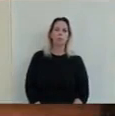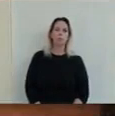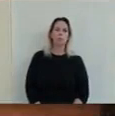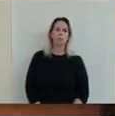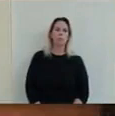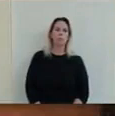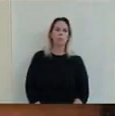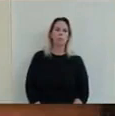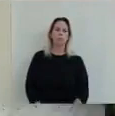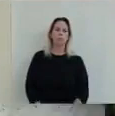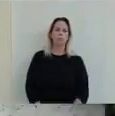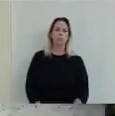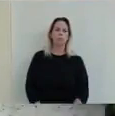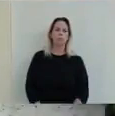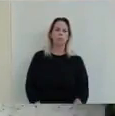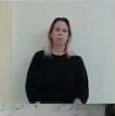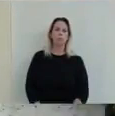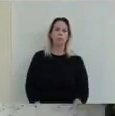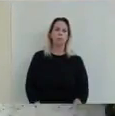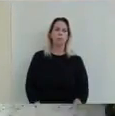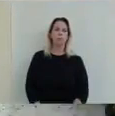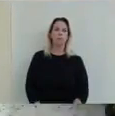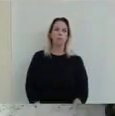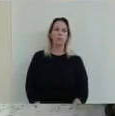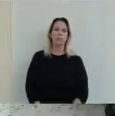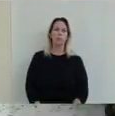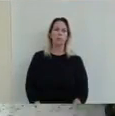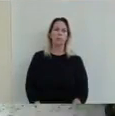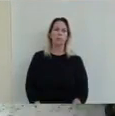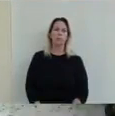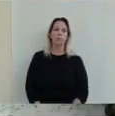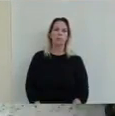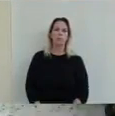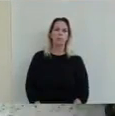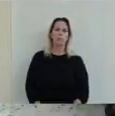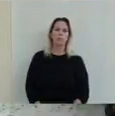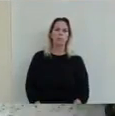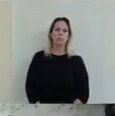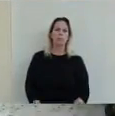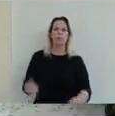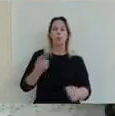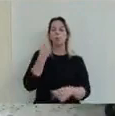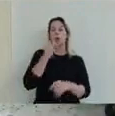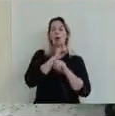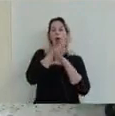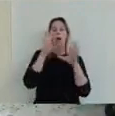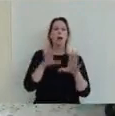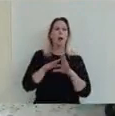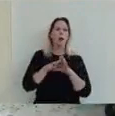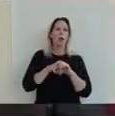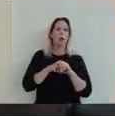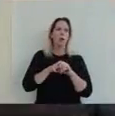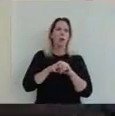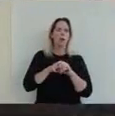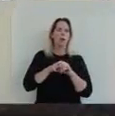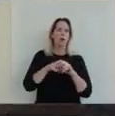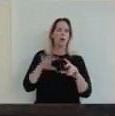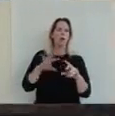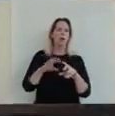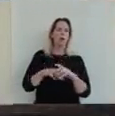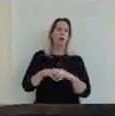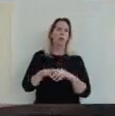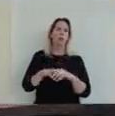más. Concejala Escúa. Sí, muchas gracias. Primero quiero aclarar que odio no tengo. Yo hay una premisa que